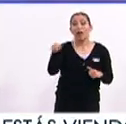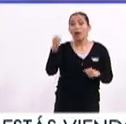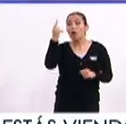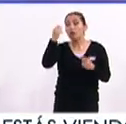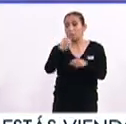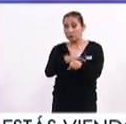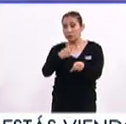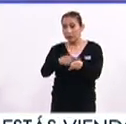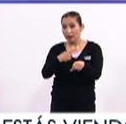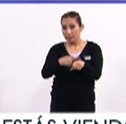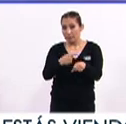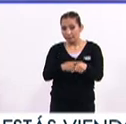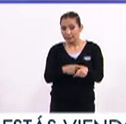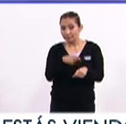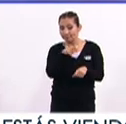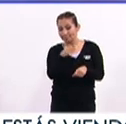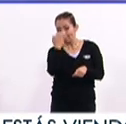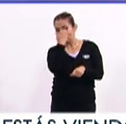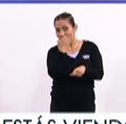hay